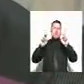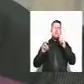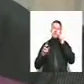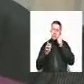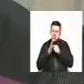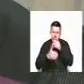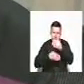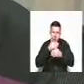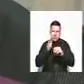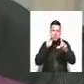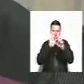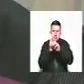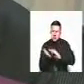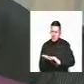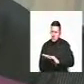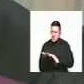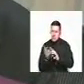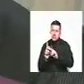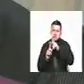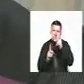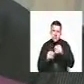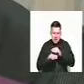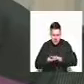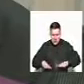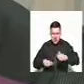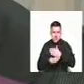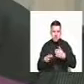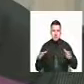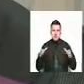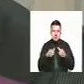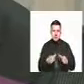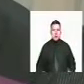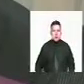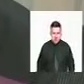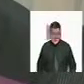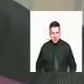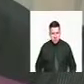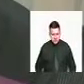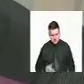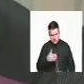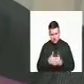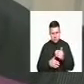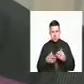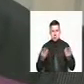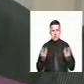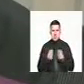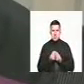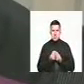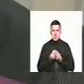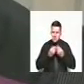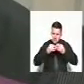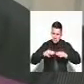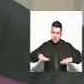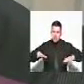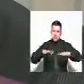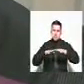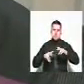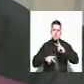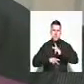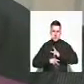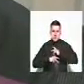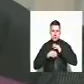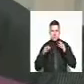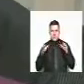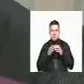puesta en marcha de la ley de reparación de víctimas y restitución de tierras, la cual se ha basado en despojos de sus tierras a propietarios